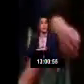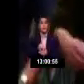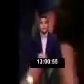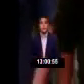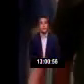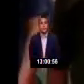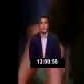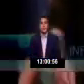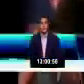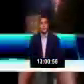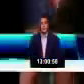cristian hidalgo tc-televisión